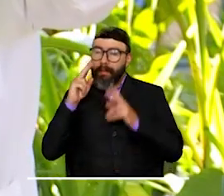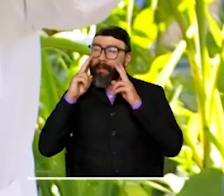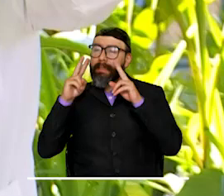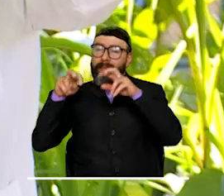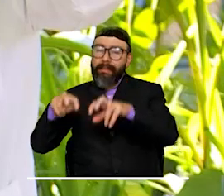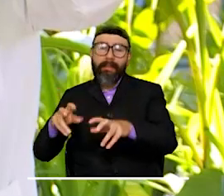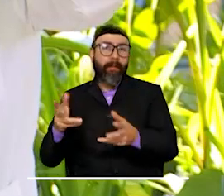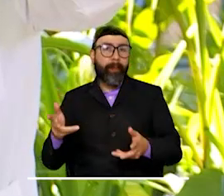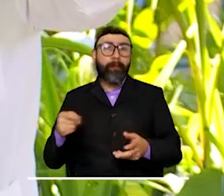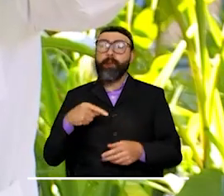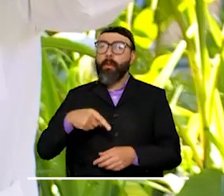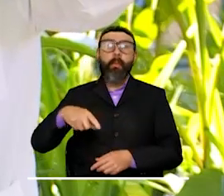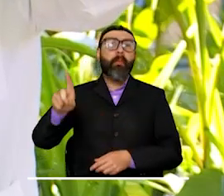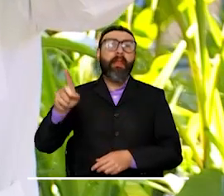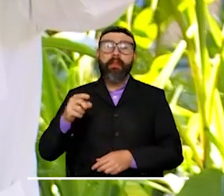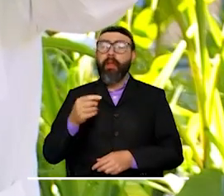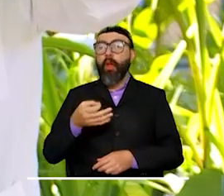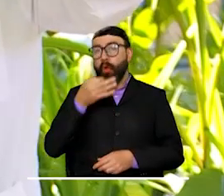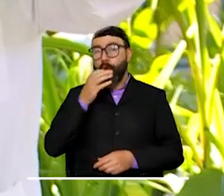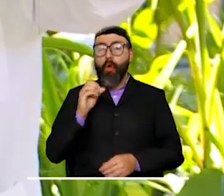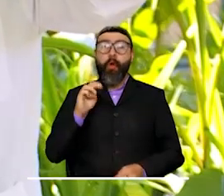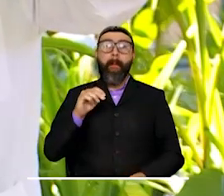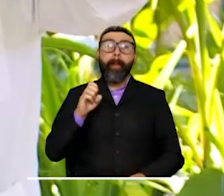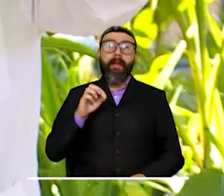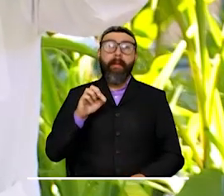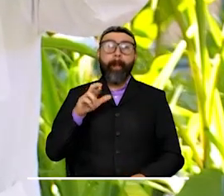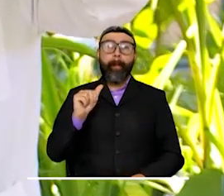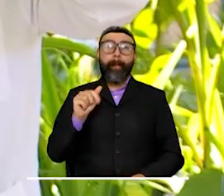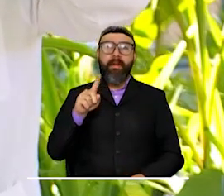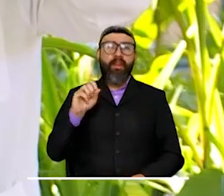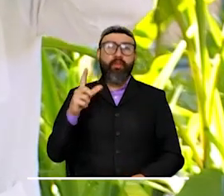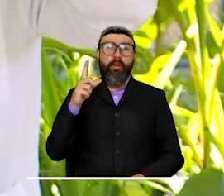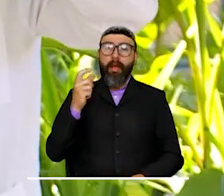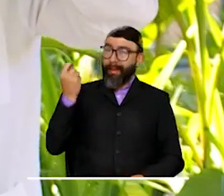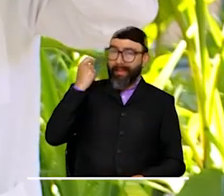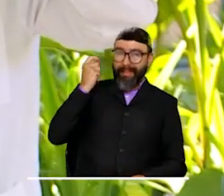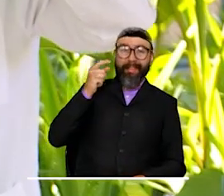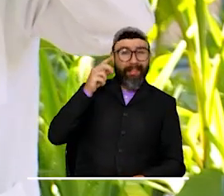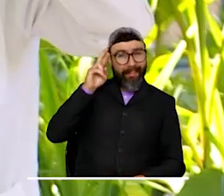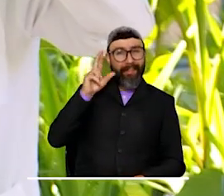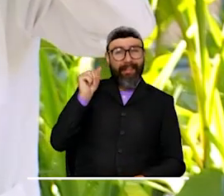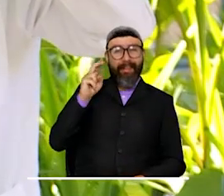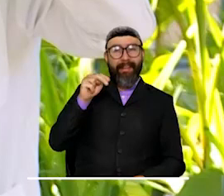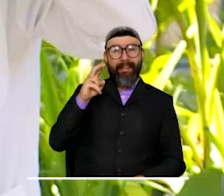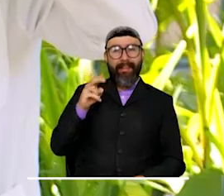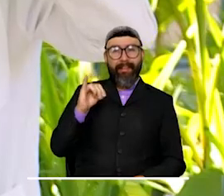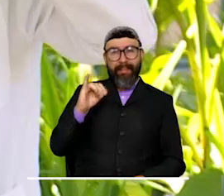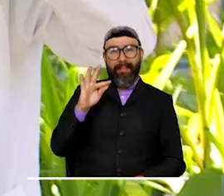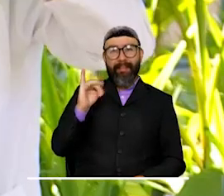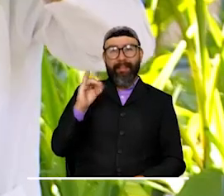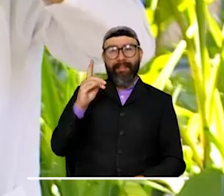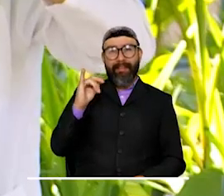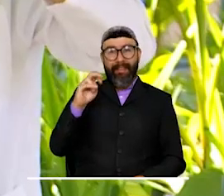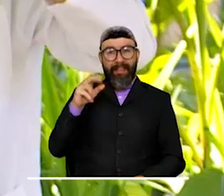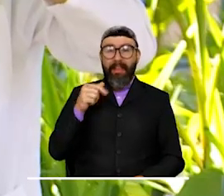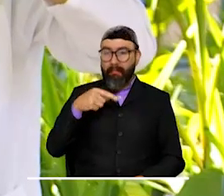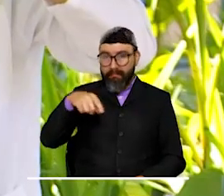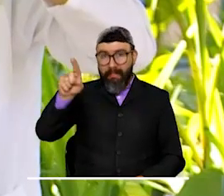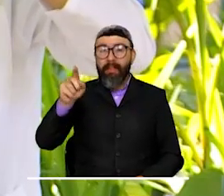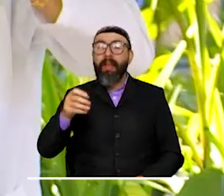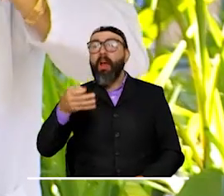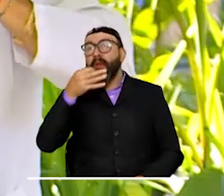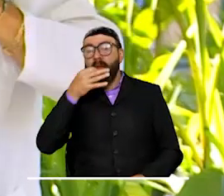Le mandaron omeprazol, hasta hace poco mandaban ranitidina, que ya salió del mercado por todos los problemas que presenta como